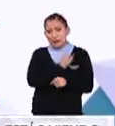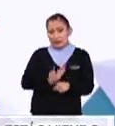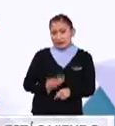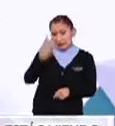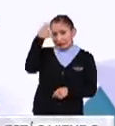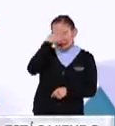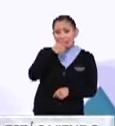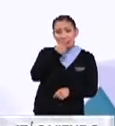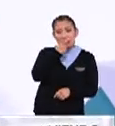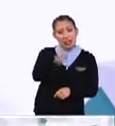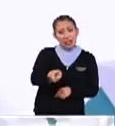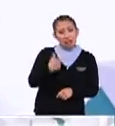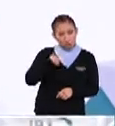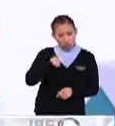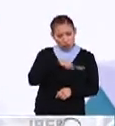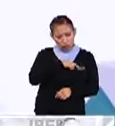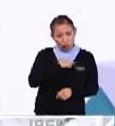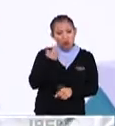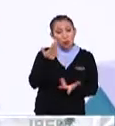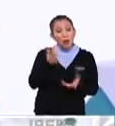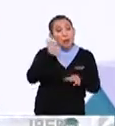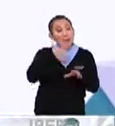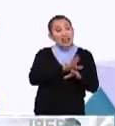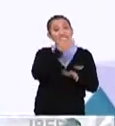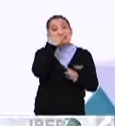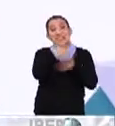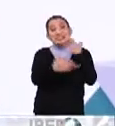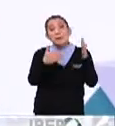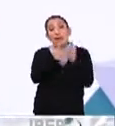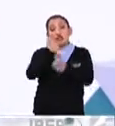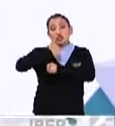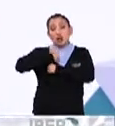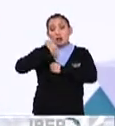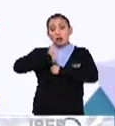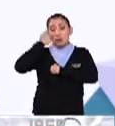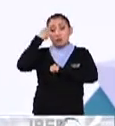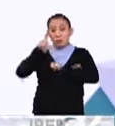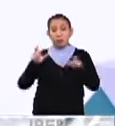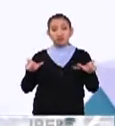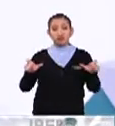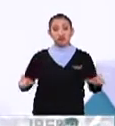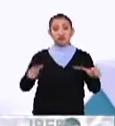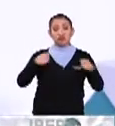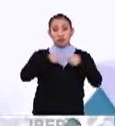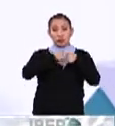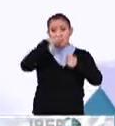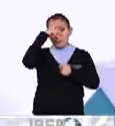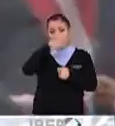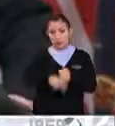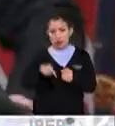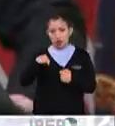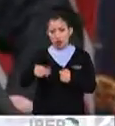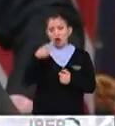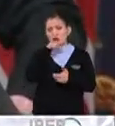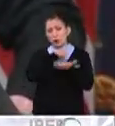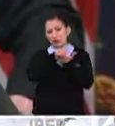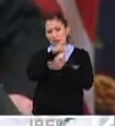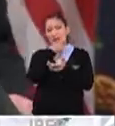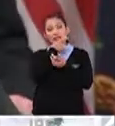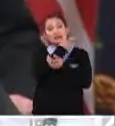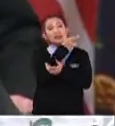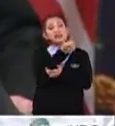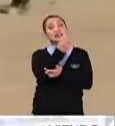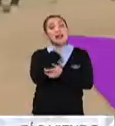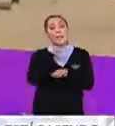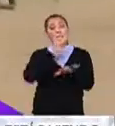Donald Trump aseguró que estaría dispuesto a desplegar hasta 15,000 soldados para reforzar la frontera con México. Mediante su cuenta de Twitter aseveró